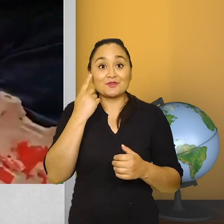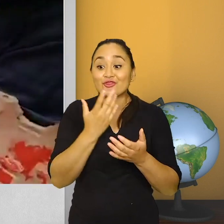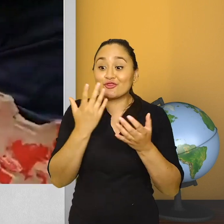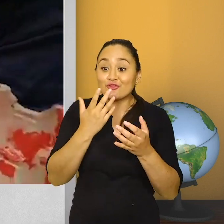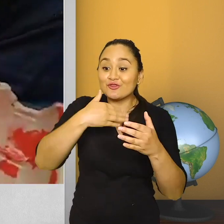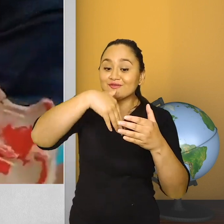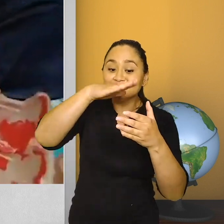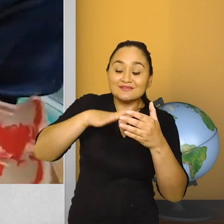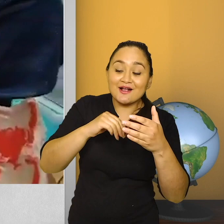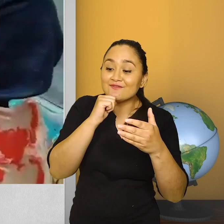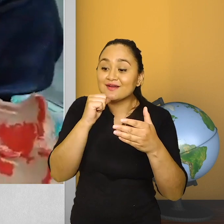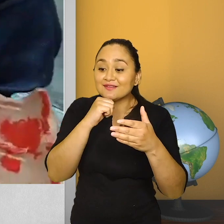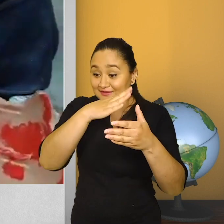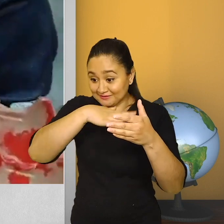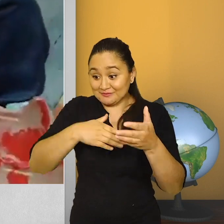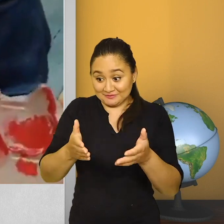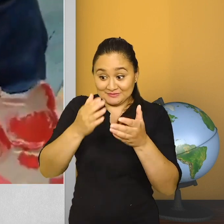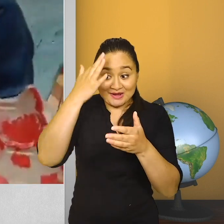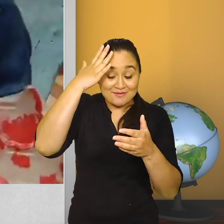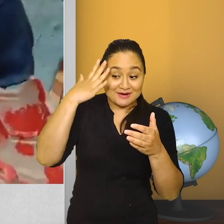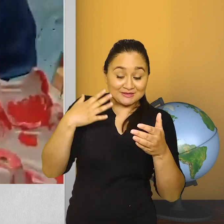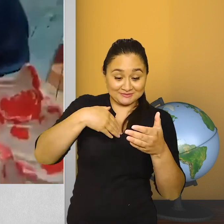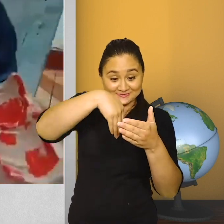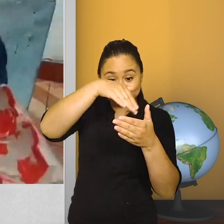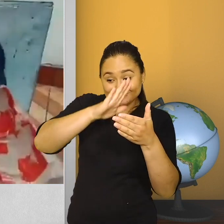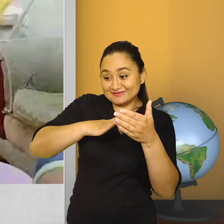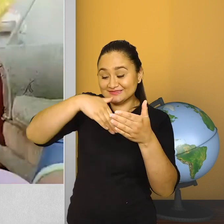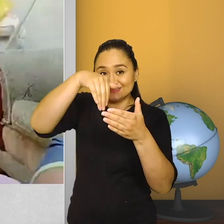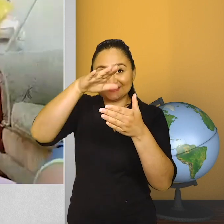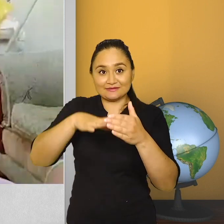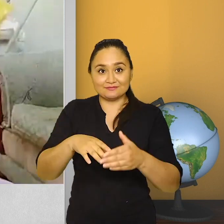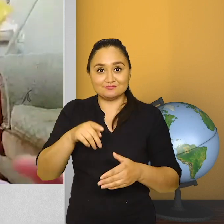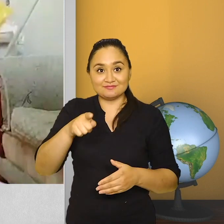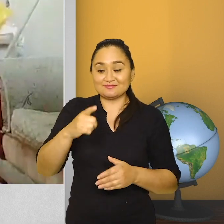pintar? Amarillo, pinte amarillo,